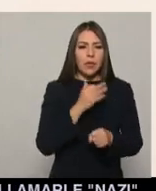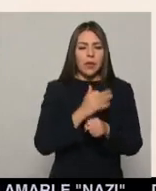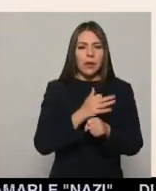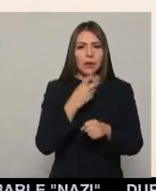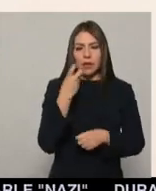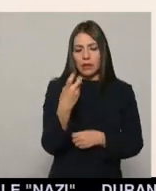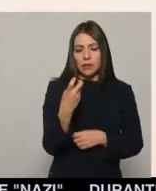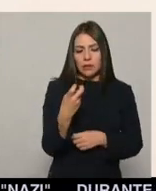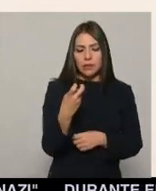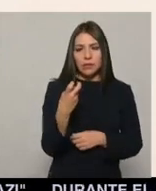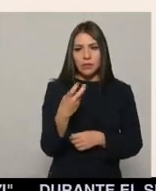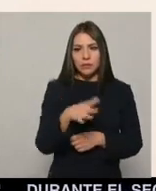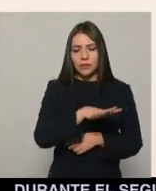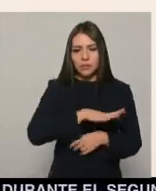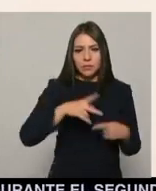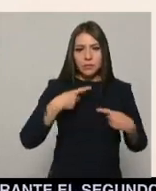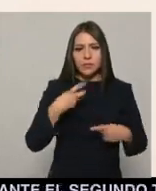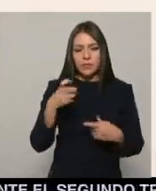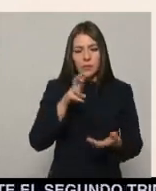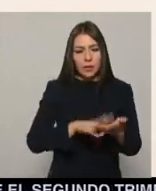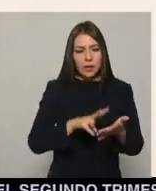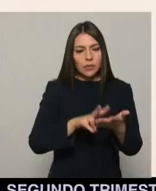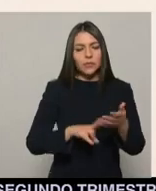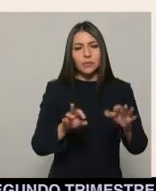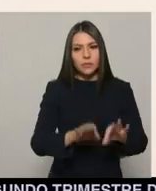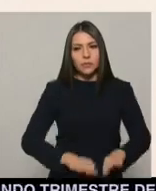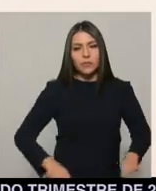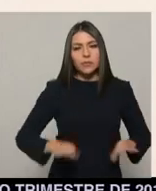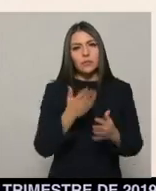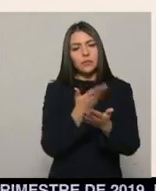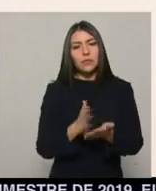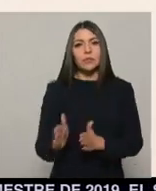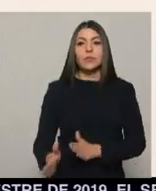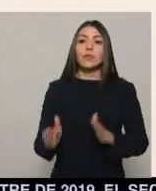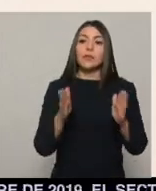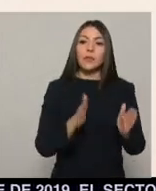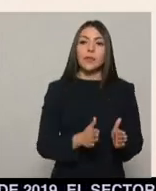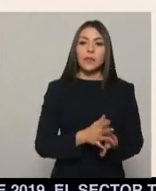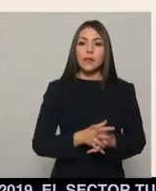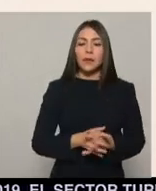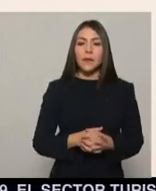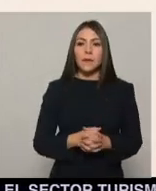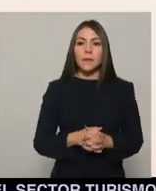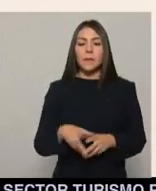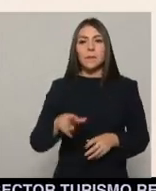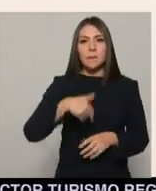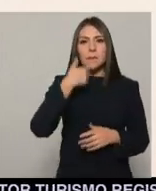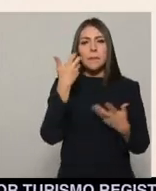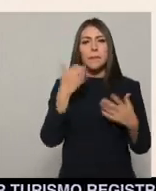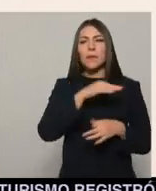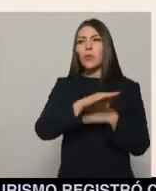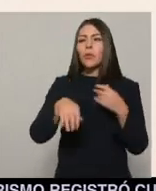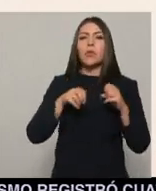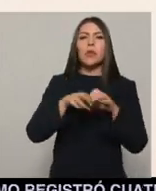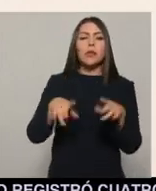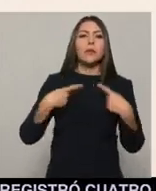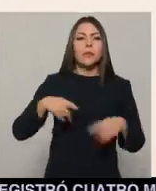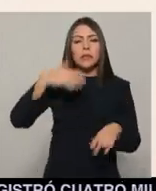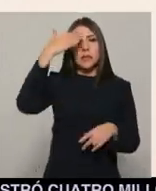y muy válido y con mucho valor. Y por otro lado está la parte en la que queremos que todos se enteren. Y por